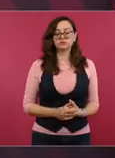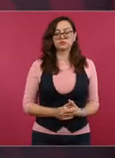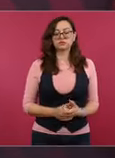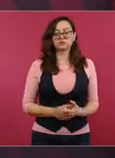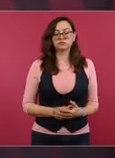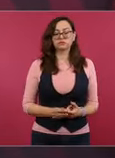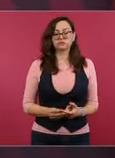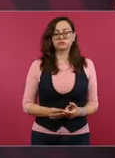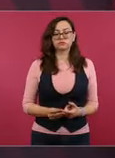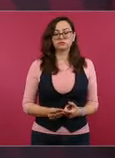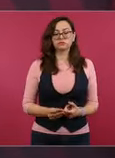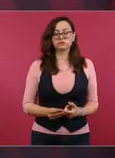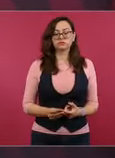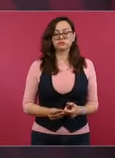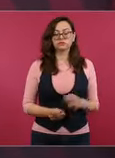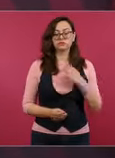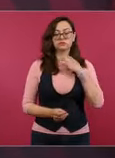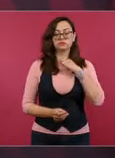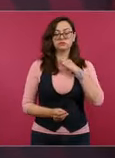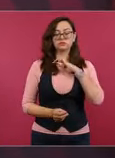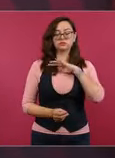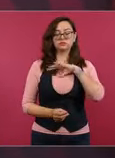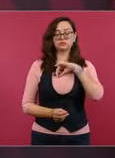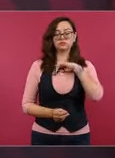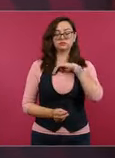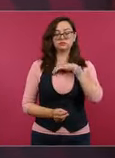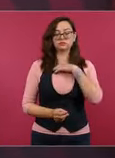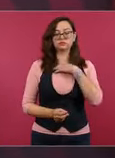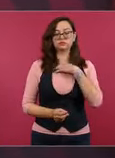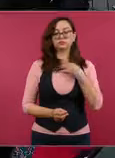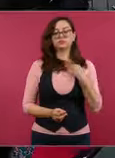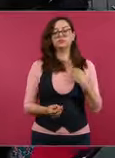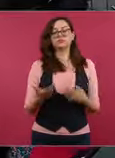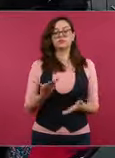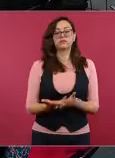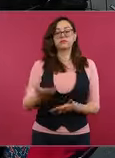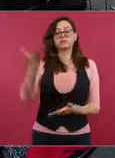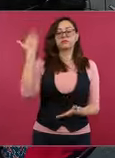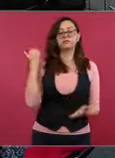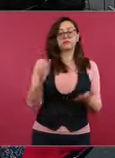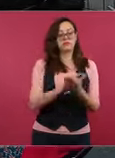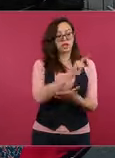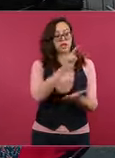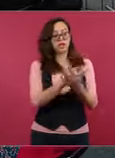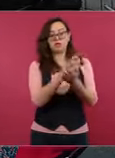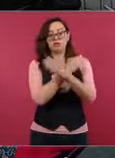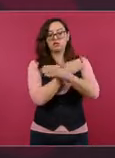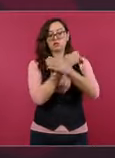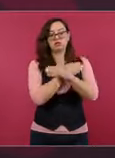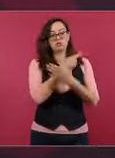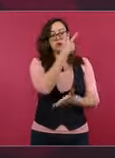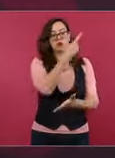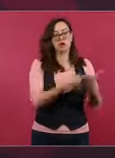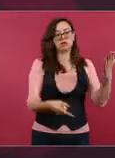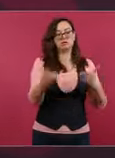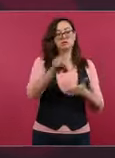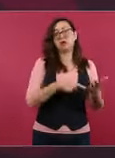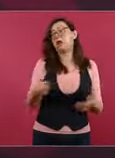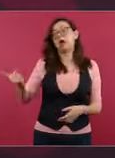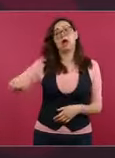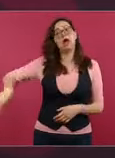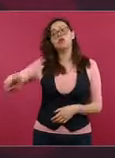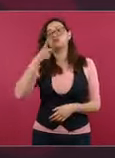canceló la mal llamada reforma educativa. Es que dicen que no ha sido suficiente. Por eso, es que son enfoques